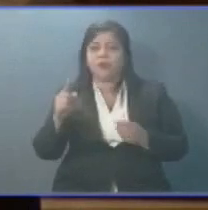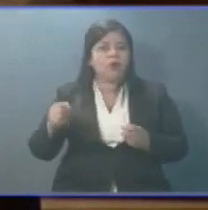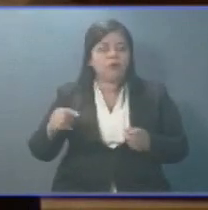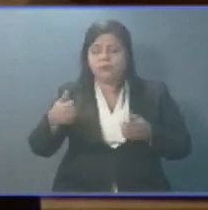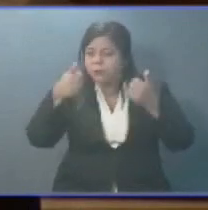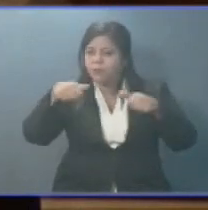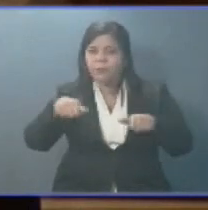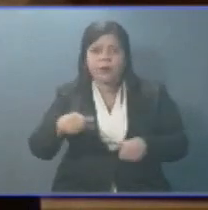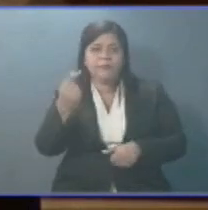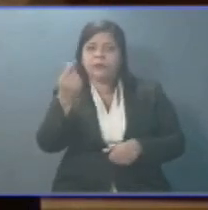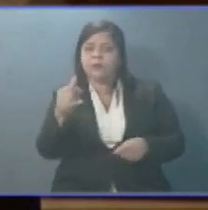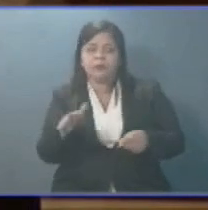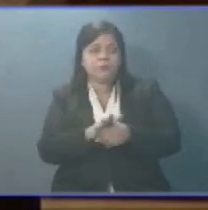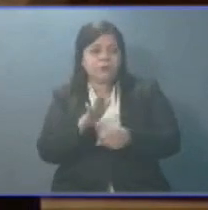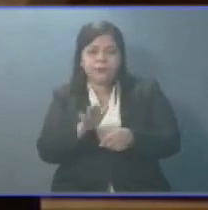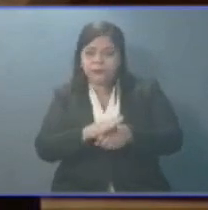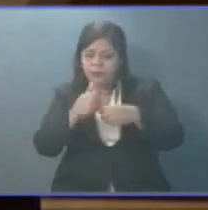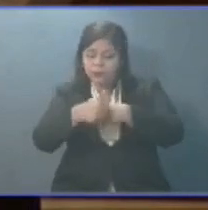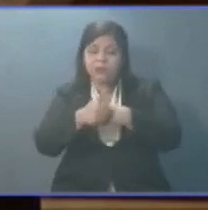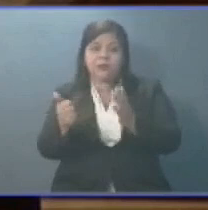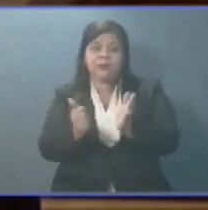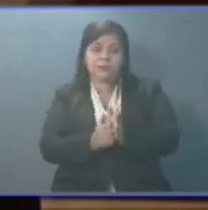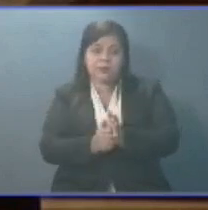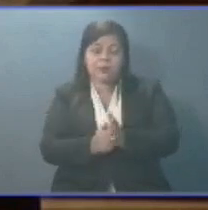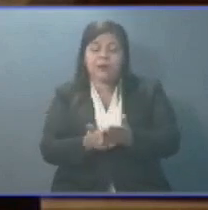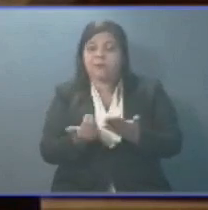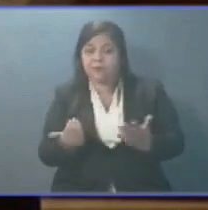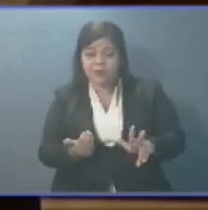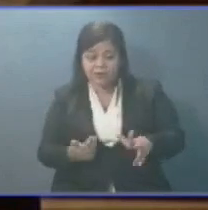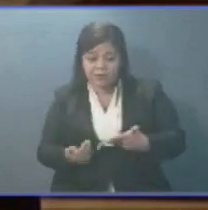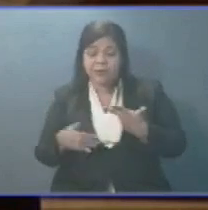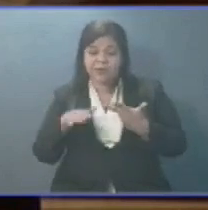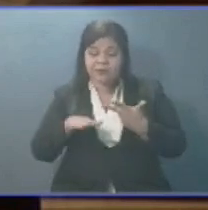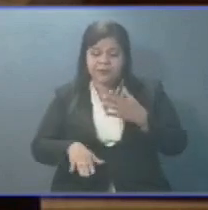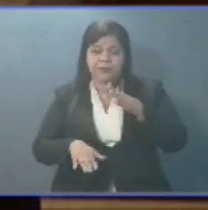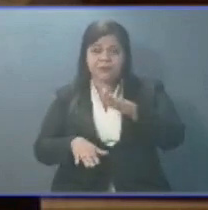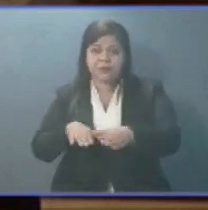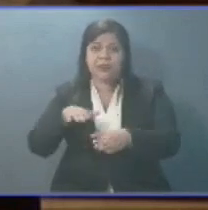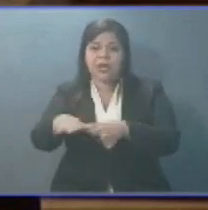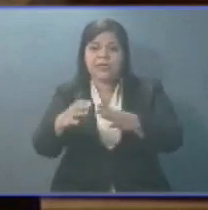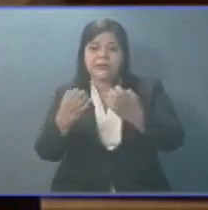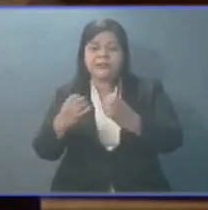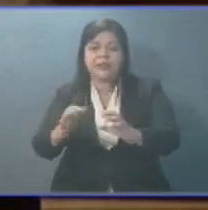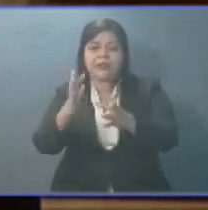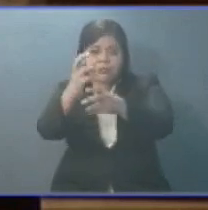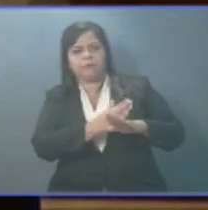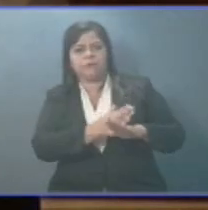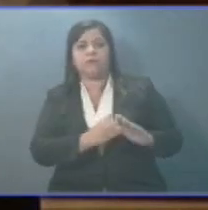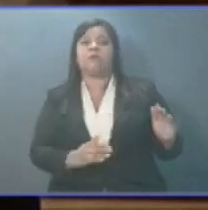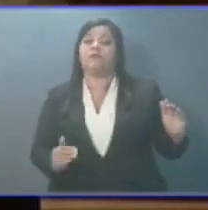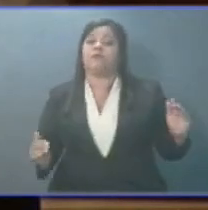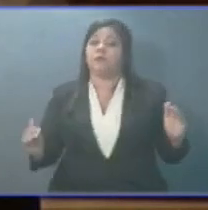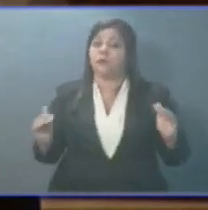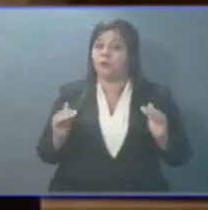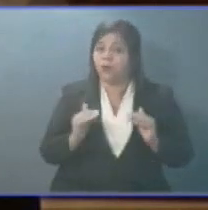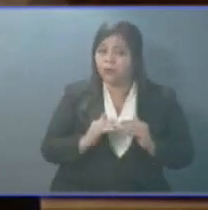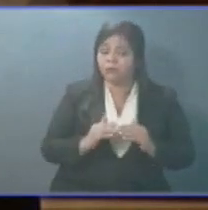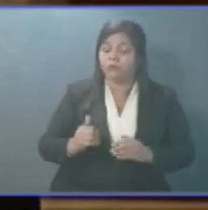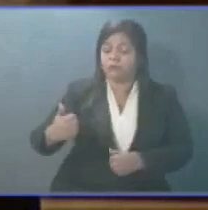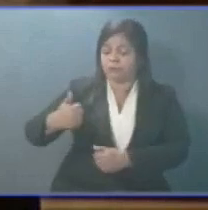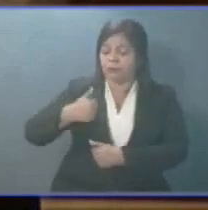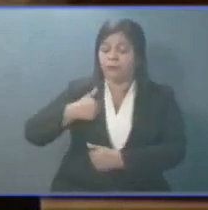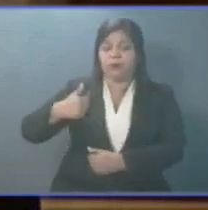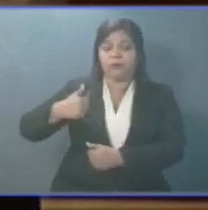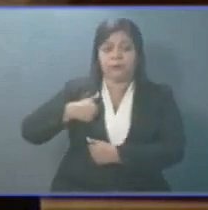por parte de la asamblea legislativa para la tercera fase de la estrategia de seguridad la fuerza